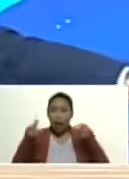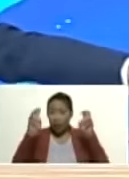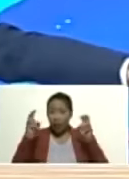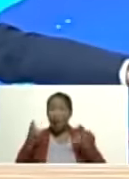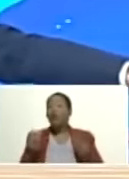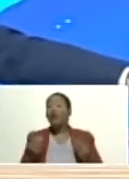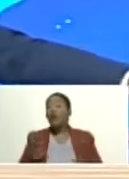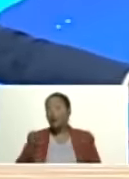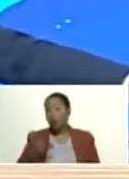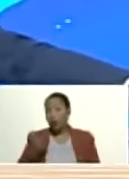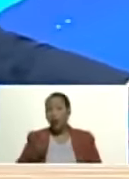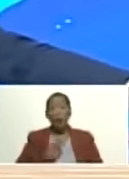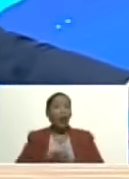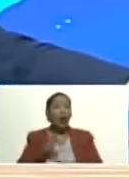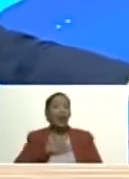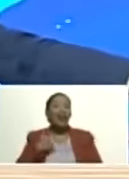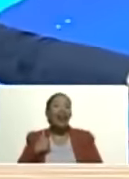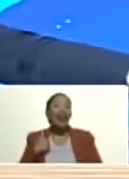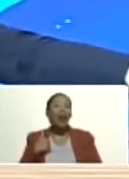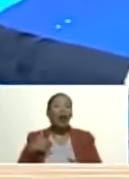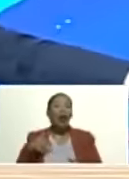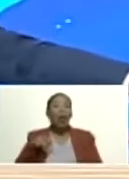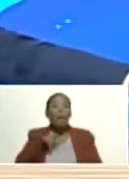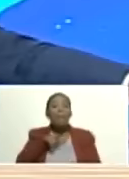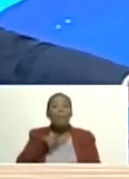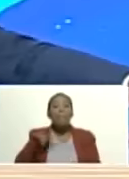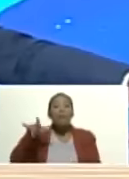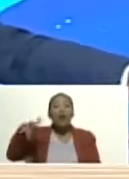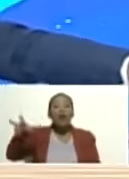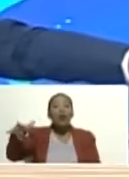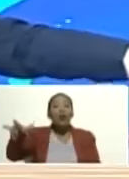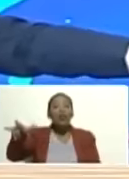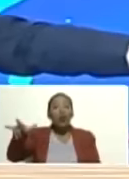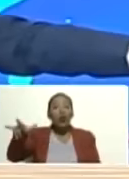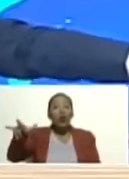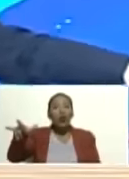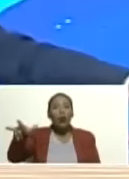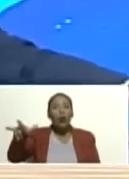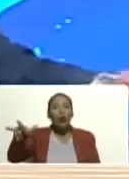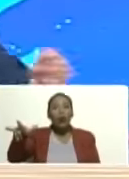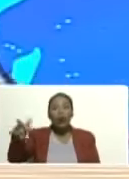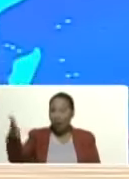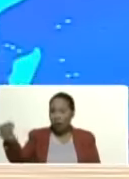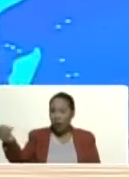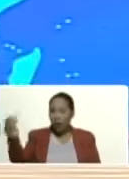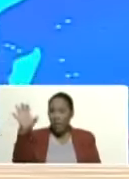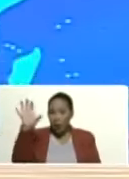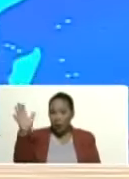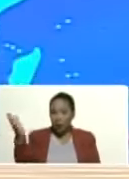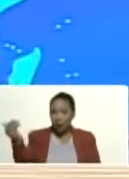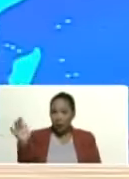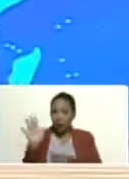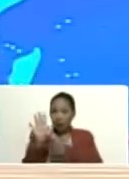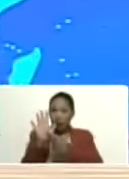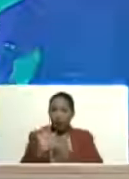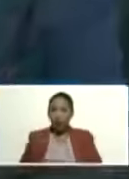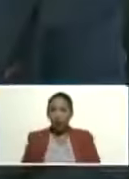porque pretende ser manipulado. Pásame uno de los mapas, por favor.